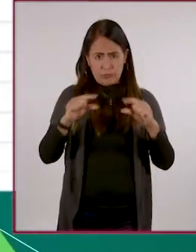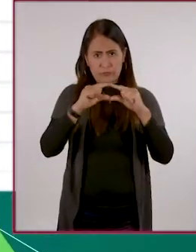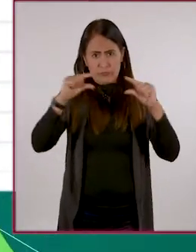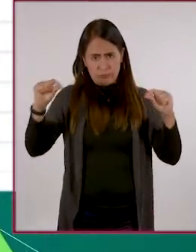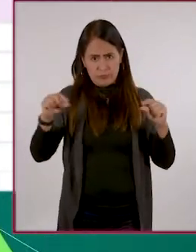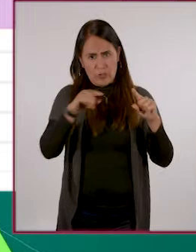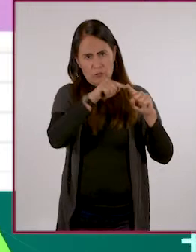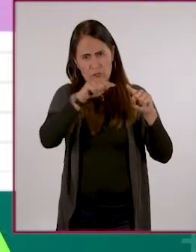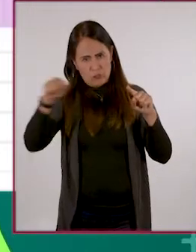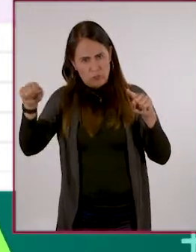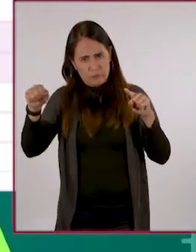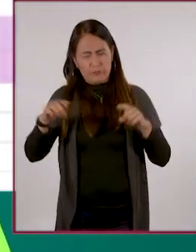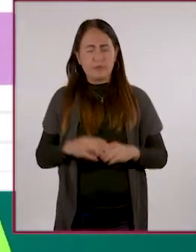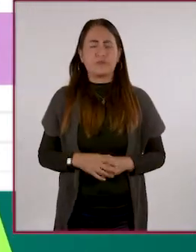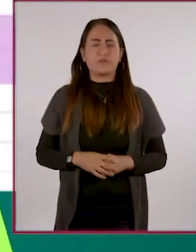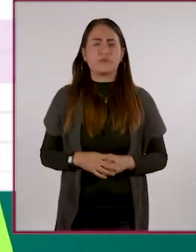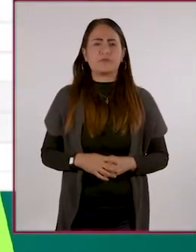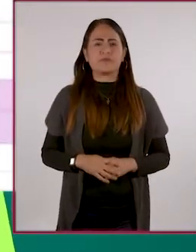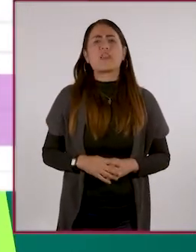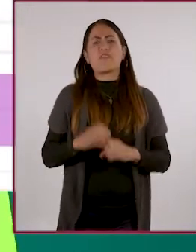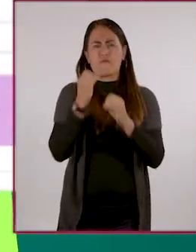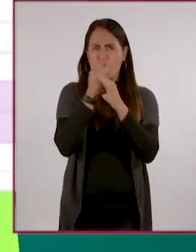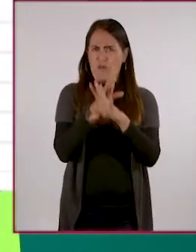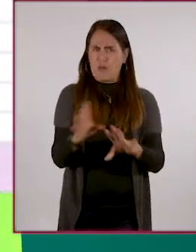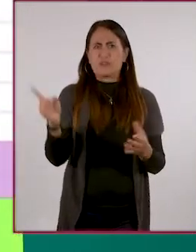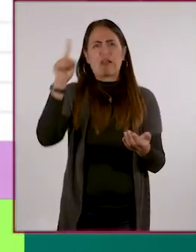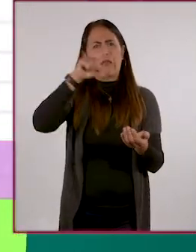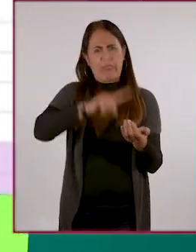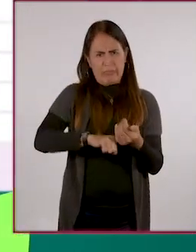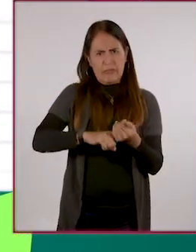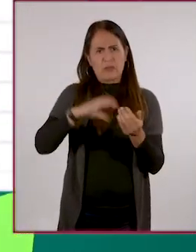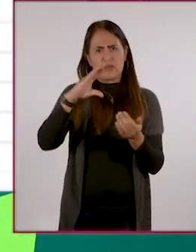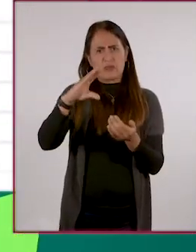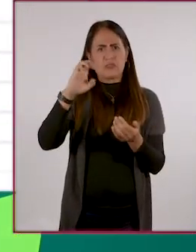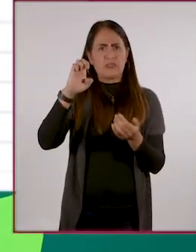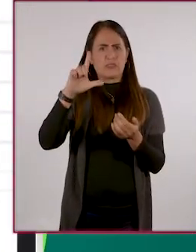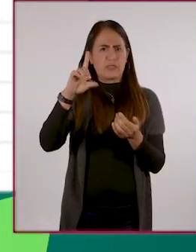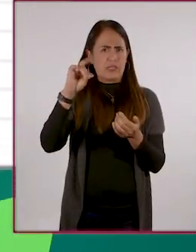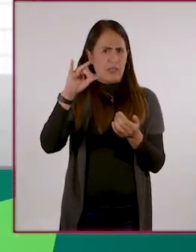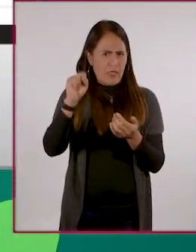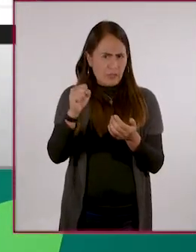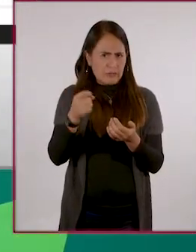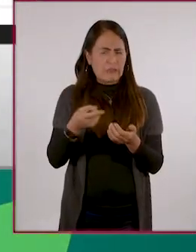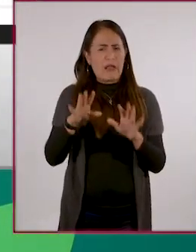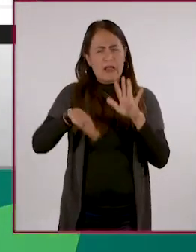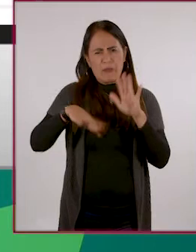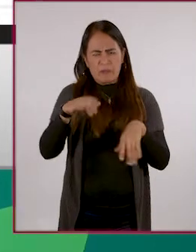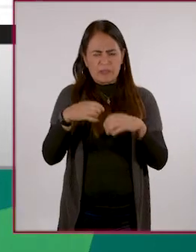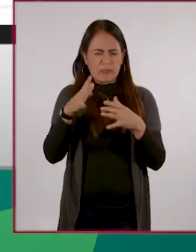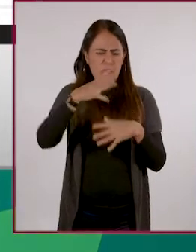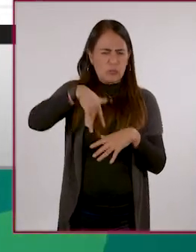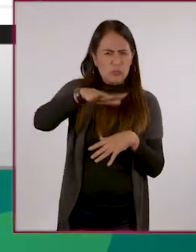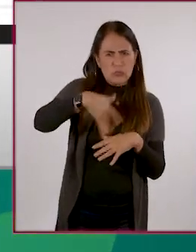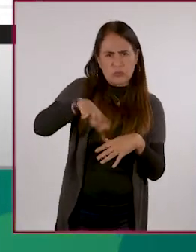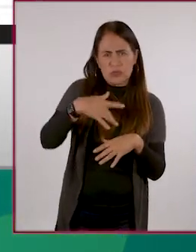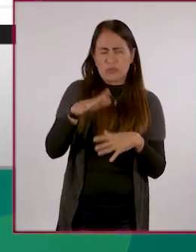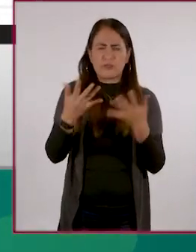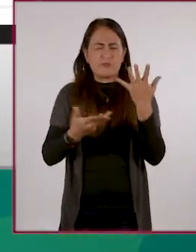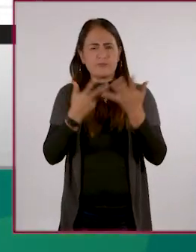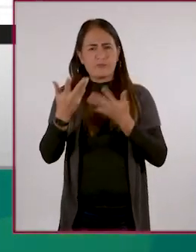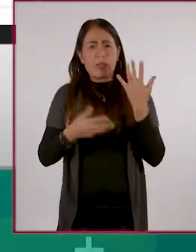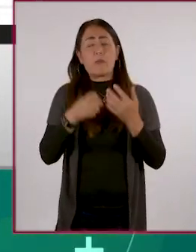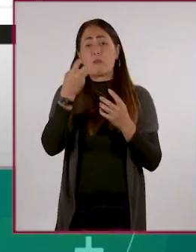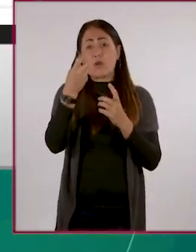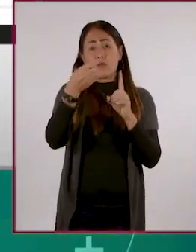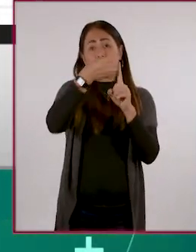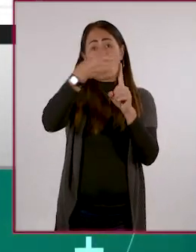sea, líneas horizontales. Cuando tenemos muchos datos en las celdas, resulta complicado encontrar alguno. Es por eso que el